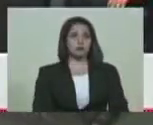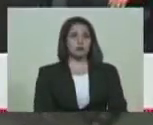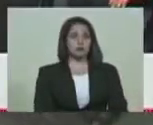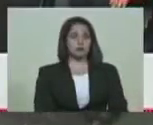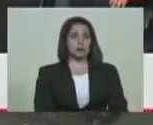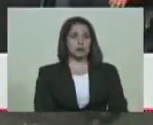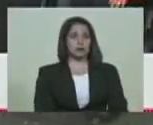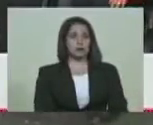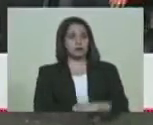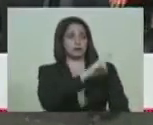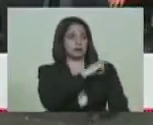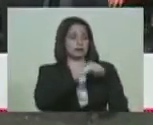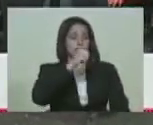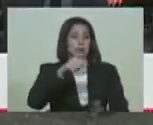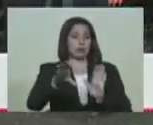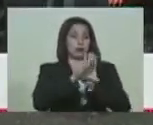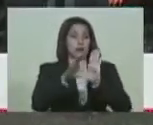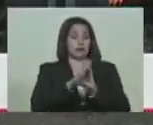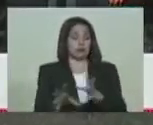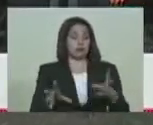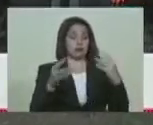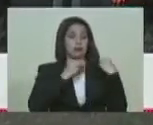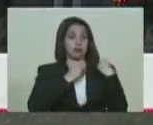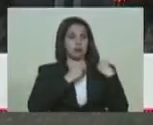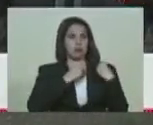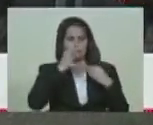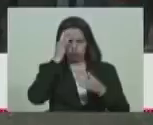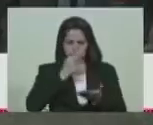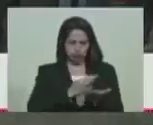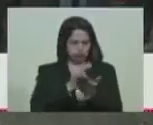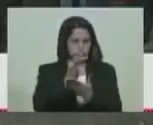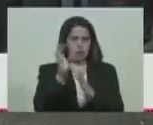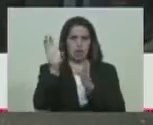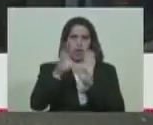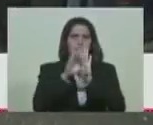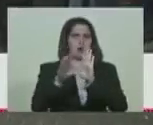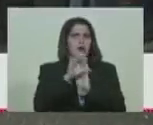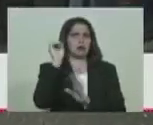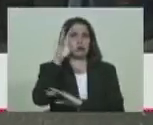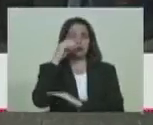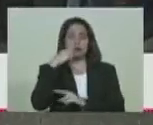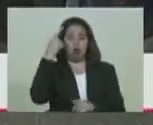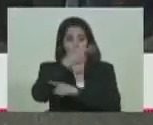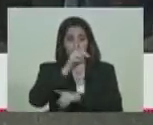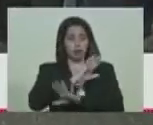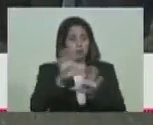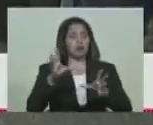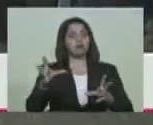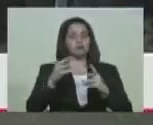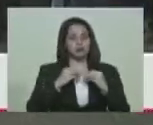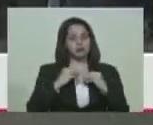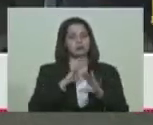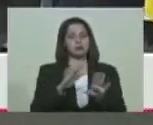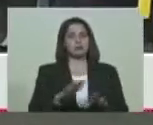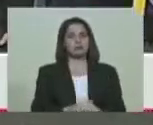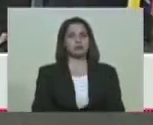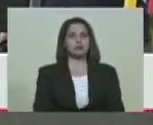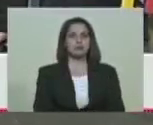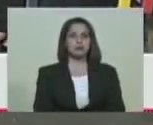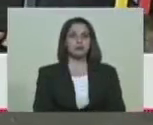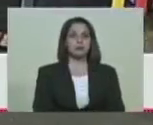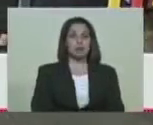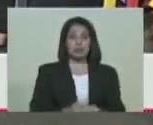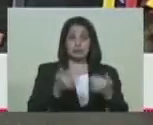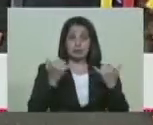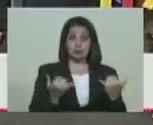jefe de gobierno del poder constituido, subordinado al poder constituyente, haré lo que la constituyente me ordene. Desde